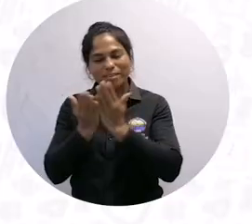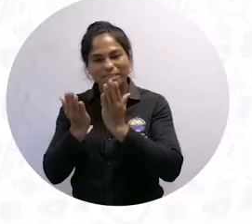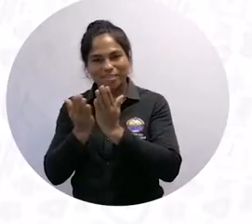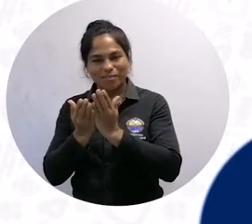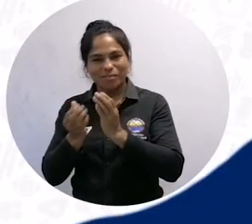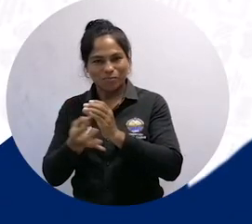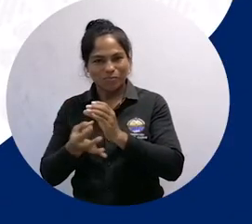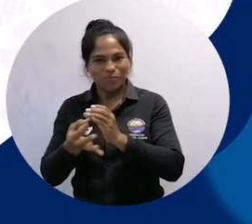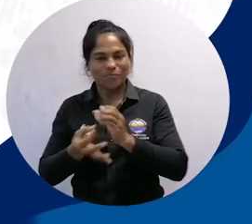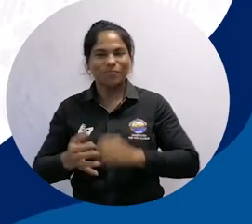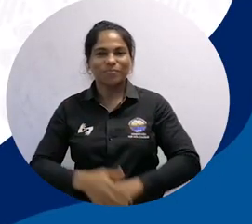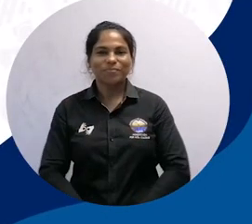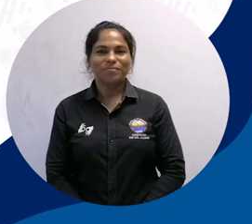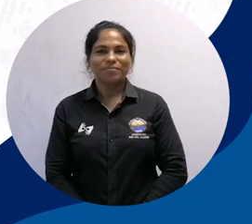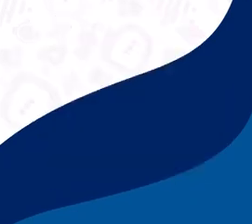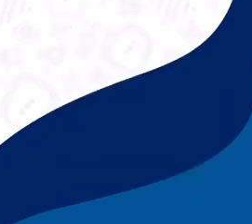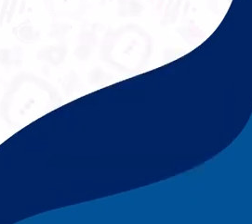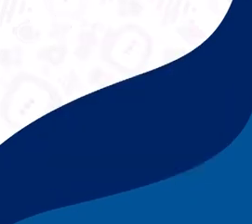Biológicos.